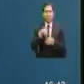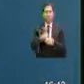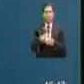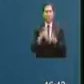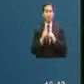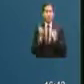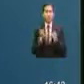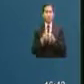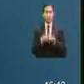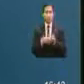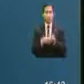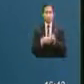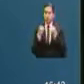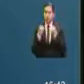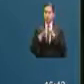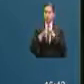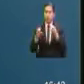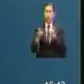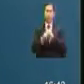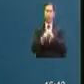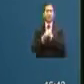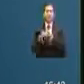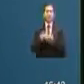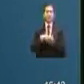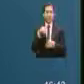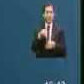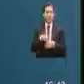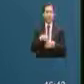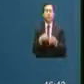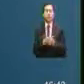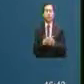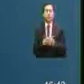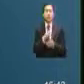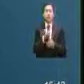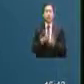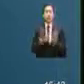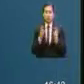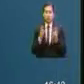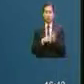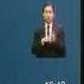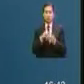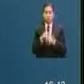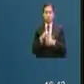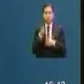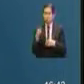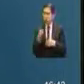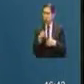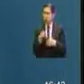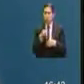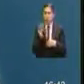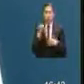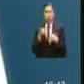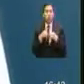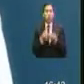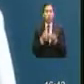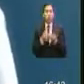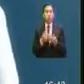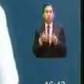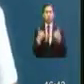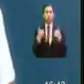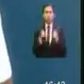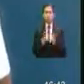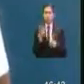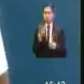departamentales, esto para la difusión de propaganda electoral. Vamos a consultar en el departamento de Pando cómo estuvo el día de ayer, por ello me encuentro con